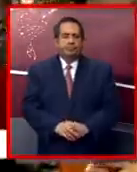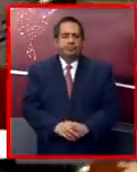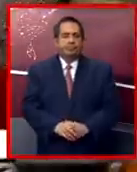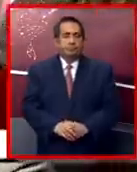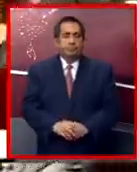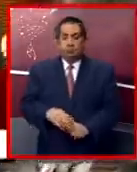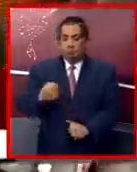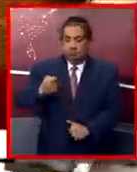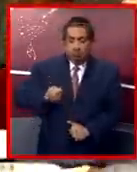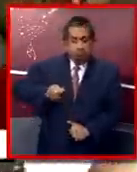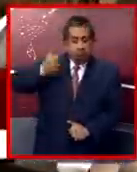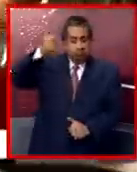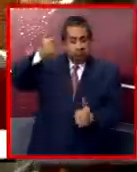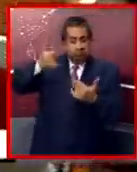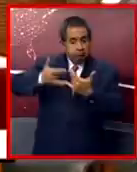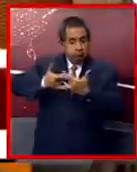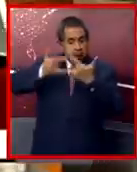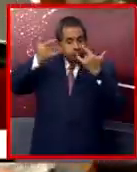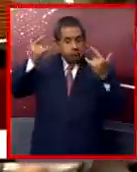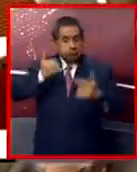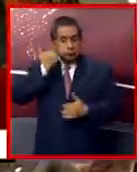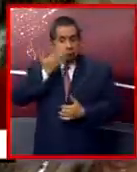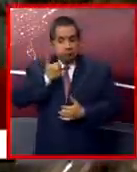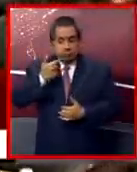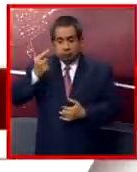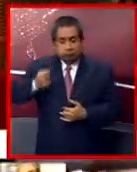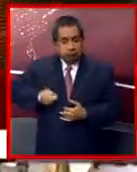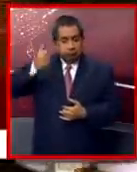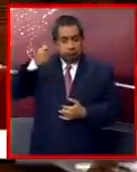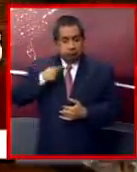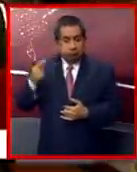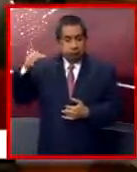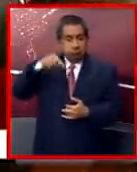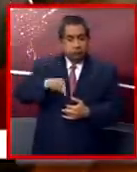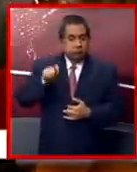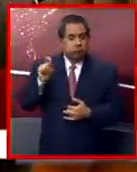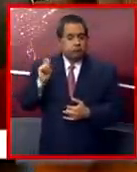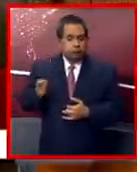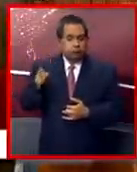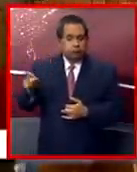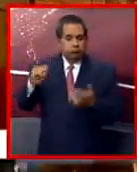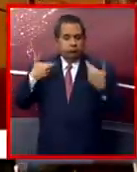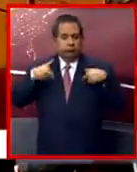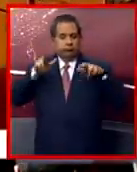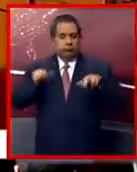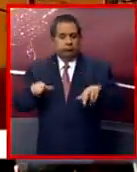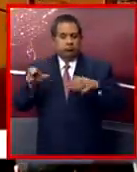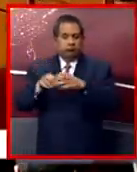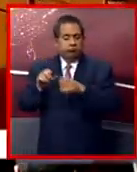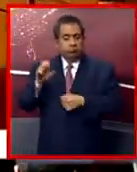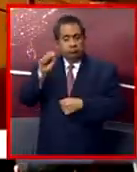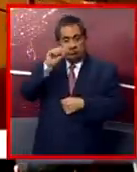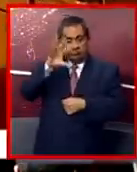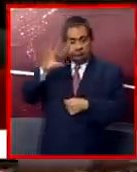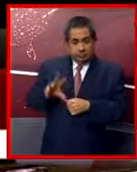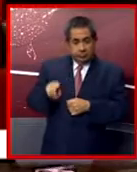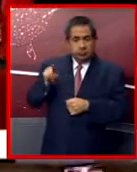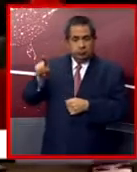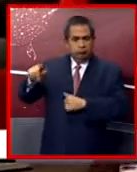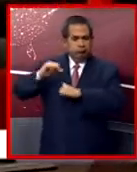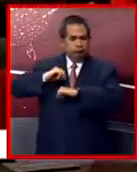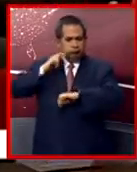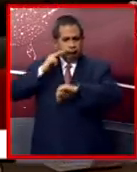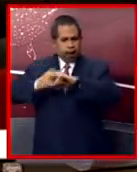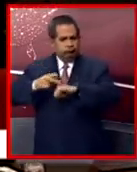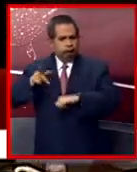Por primera vez en la historia, el Senado de la República recibió a un representante gubernamental del continente africano.